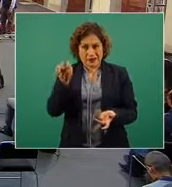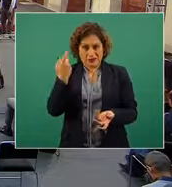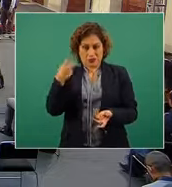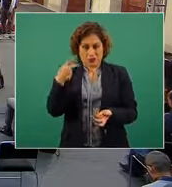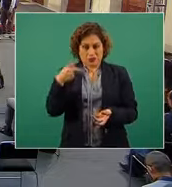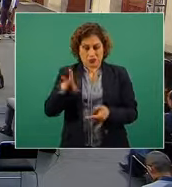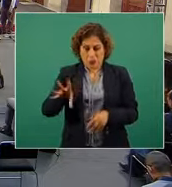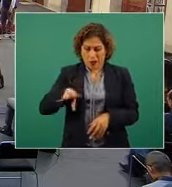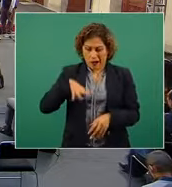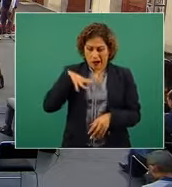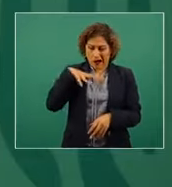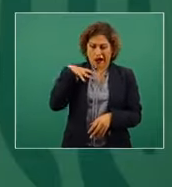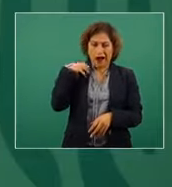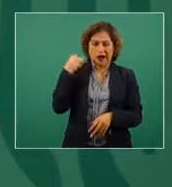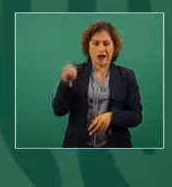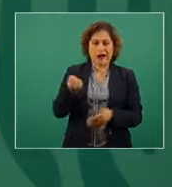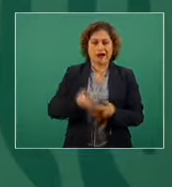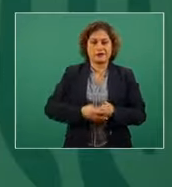Y